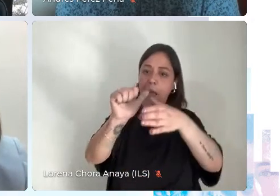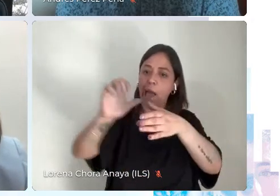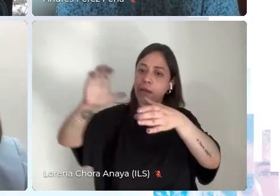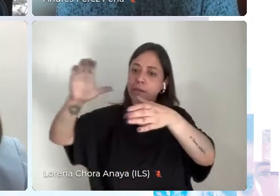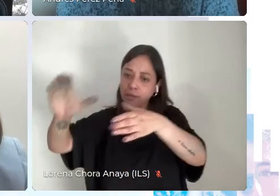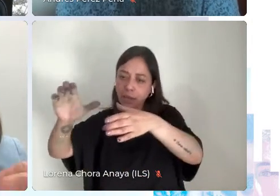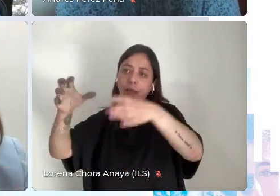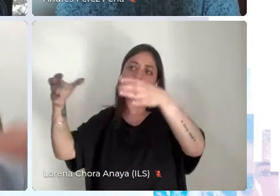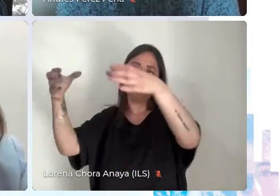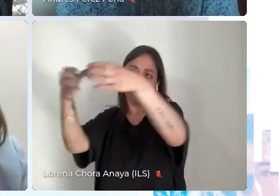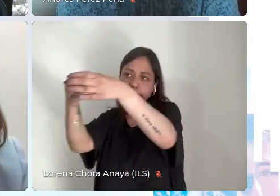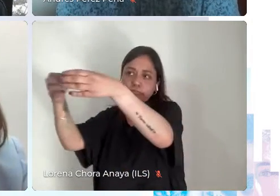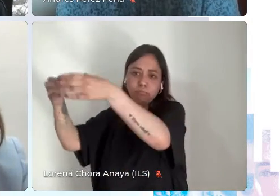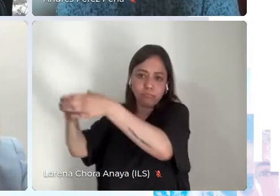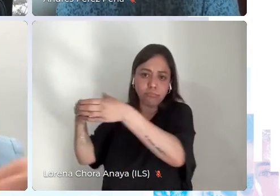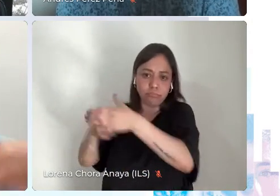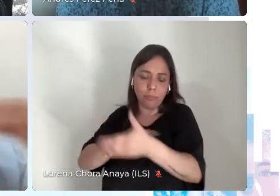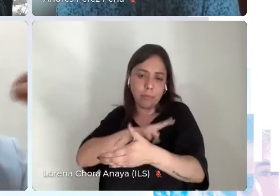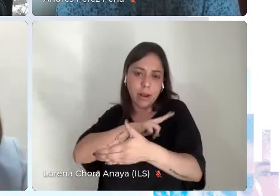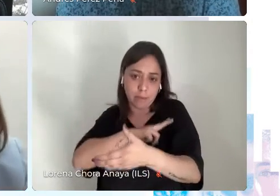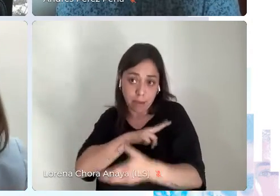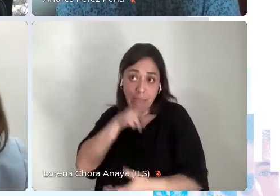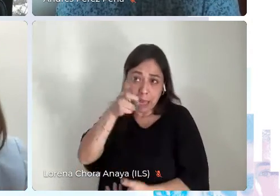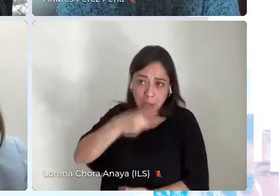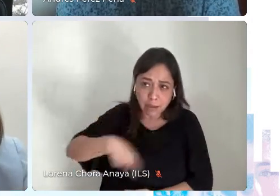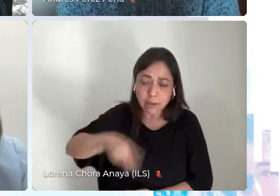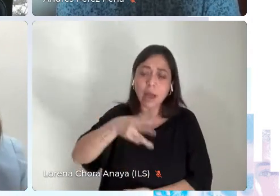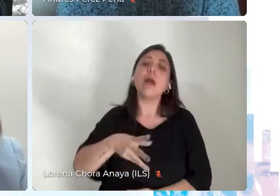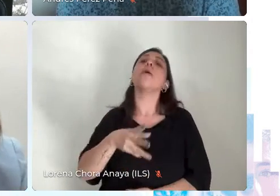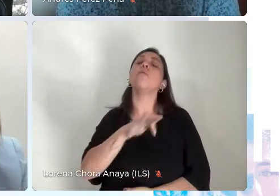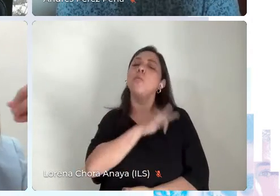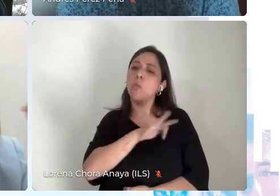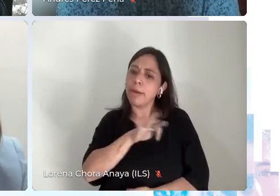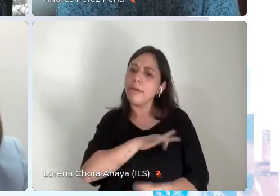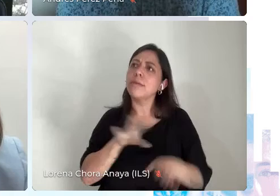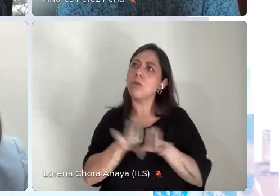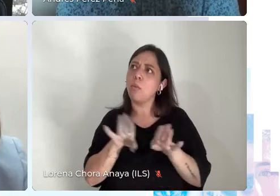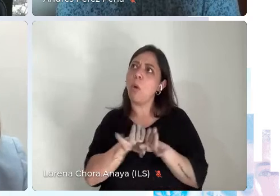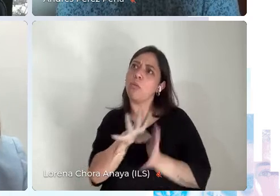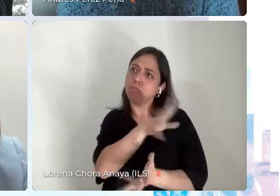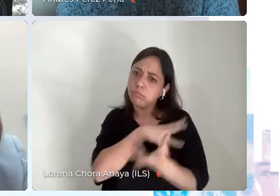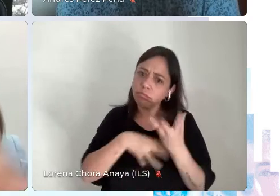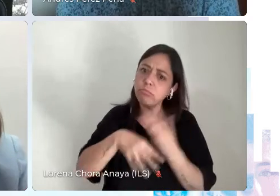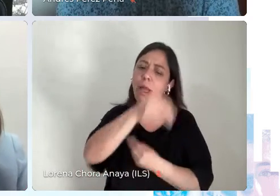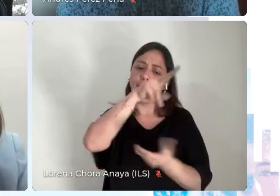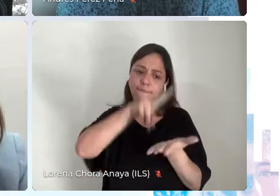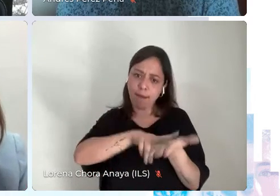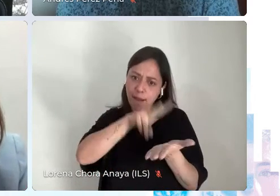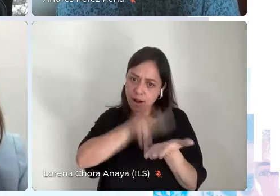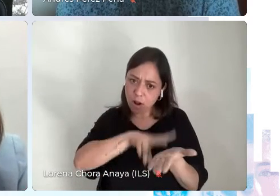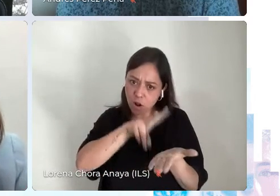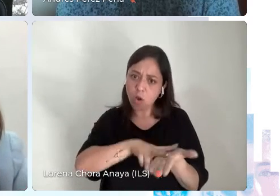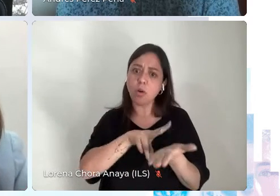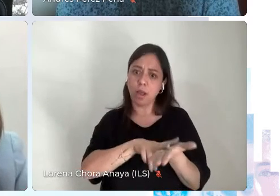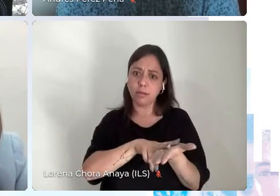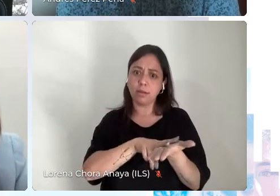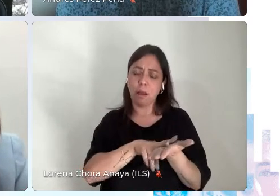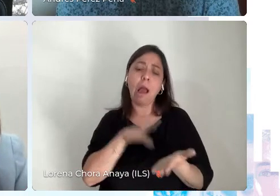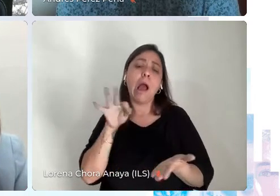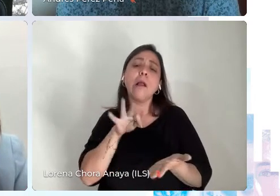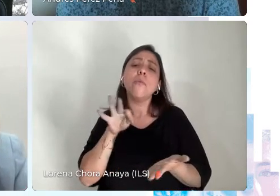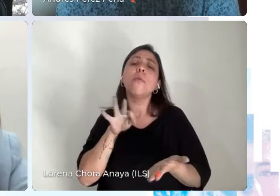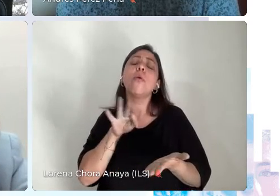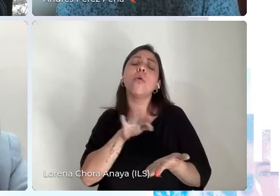que en efecto se puede generar valor, se puede generar impacto desde acciones que creamos que pueden ser muy